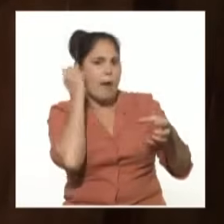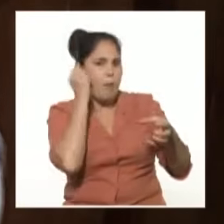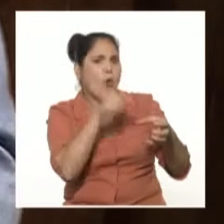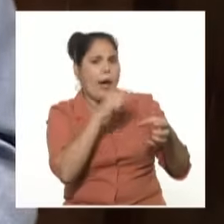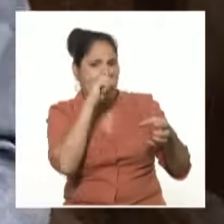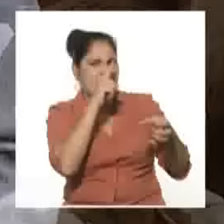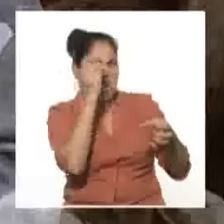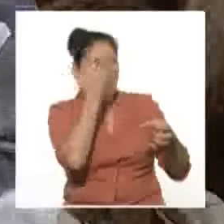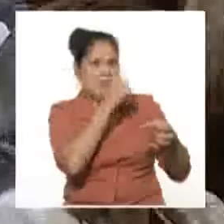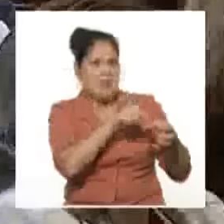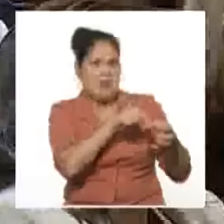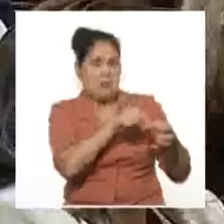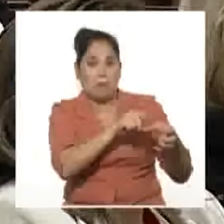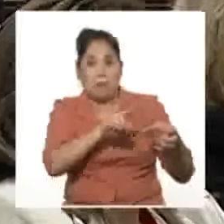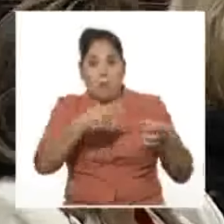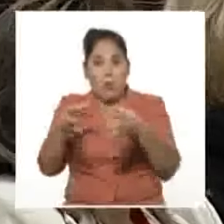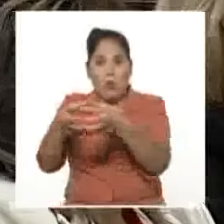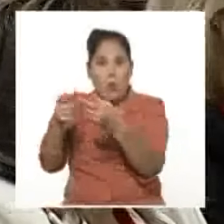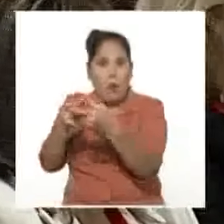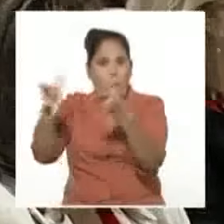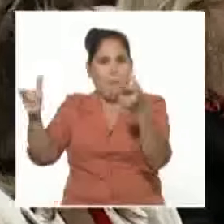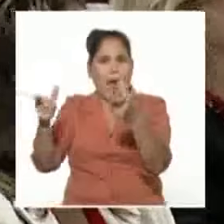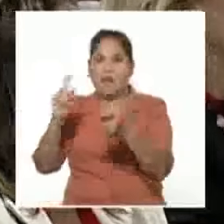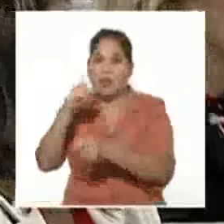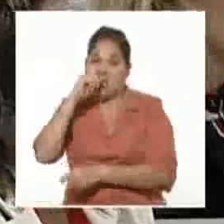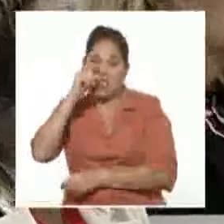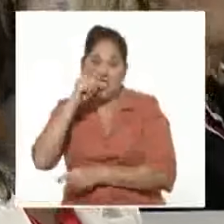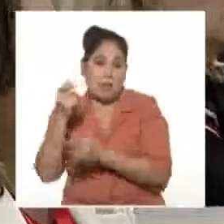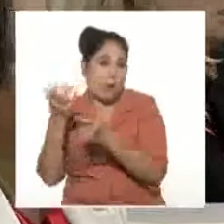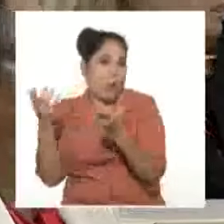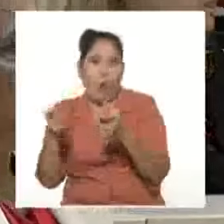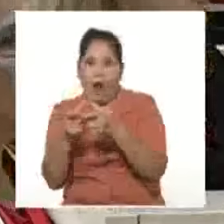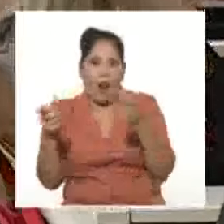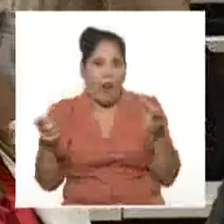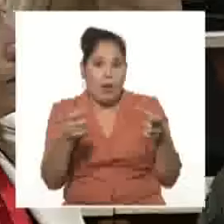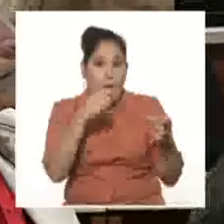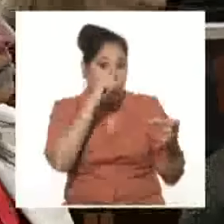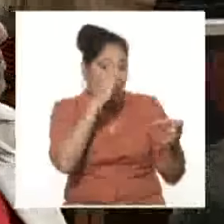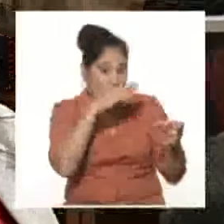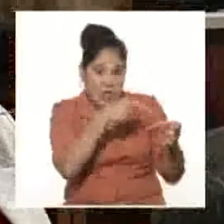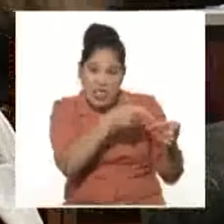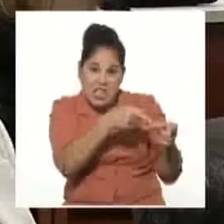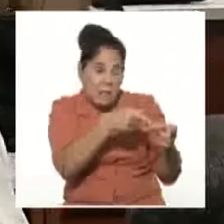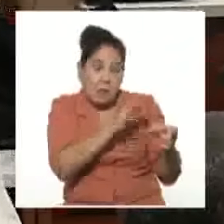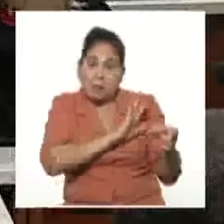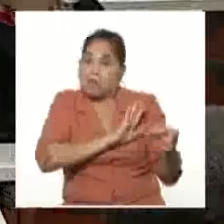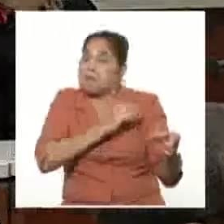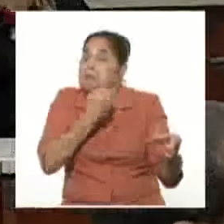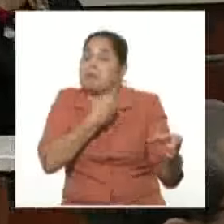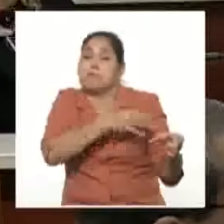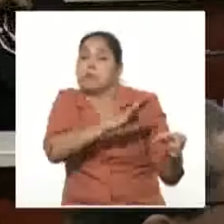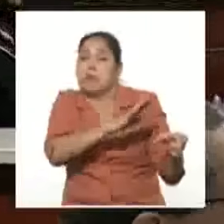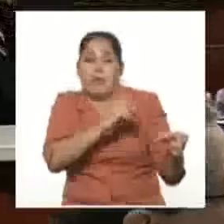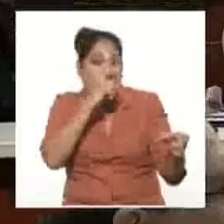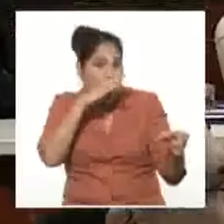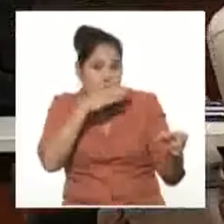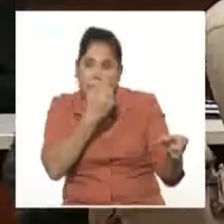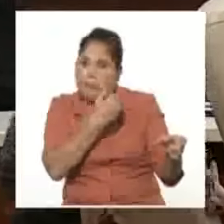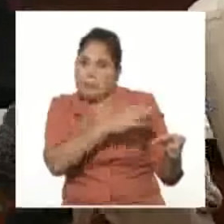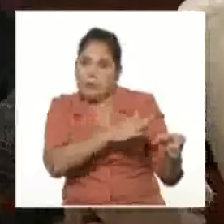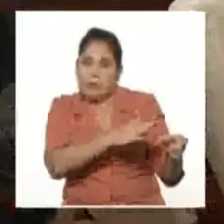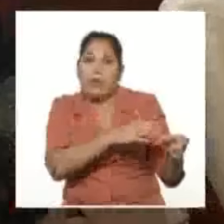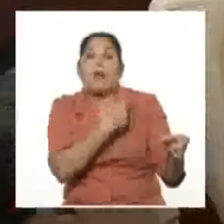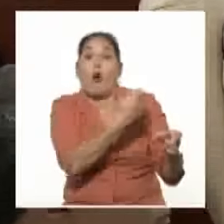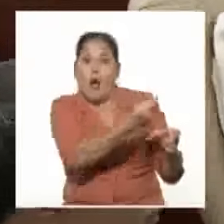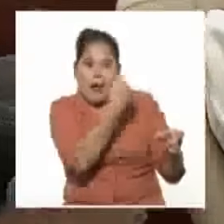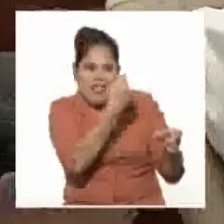sirven y cuáles son los que no sirven. Los que no sirven ni para abonar su tierra con su sangre y con su vida. Nos